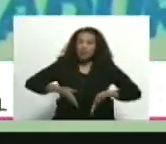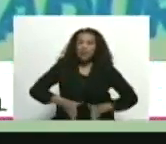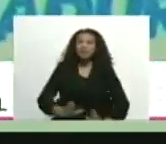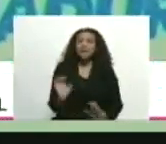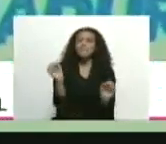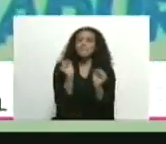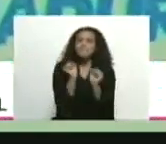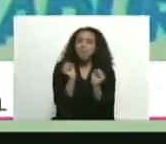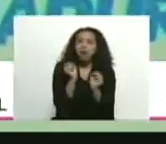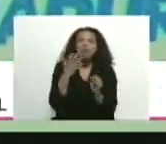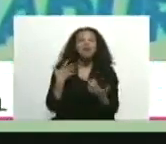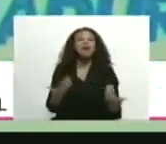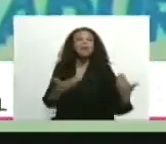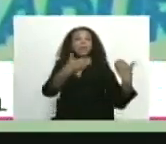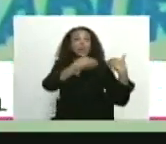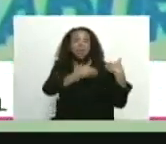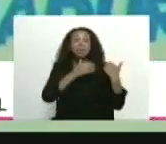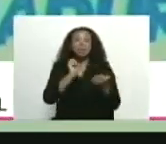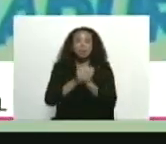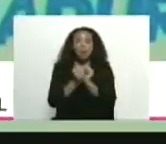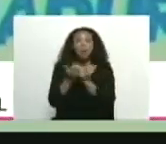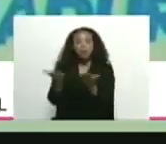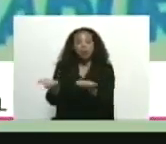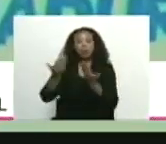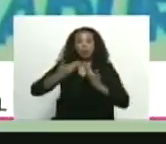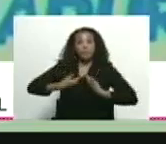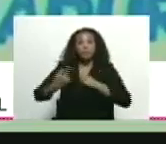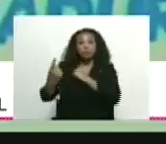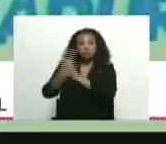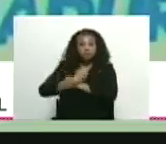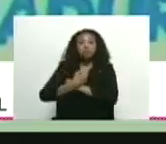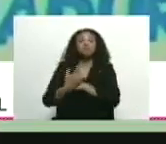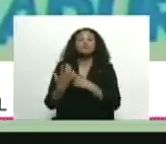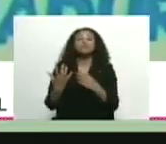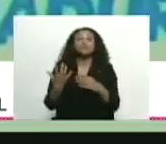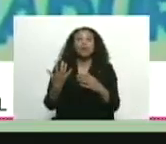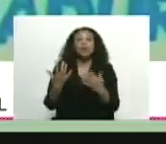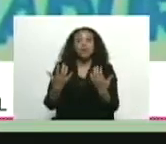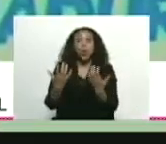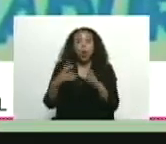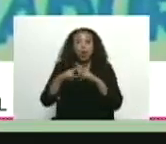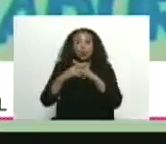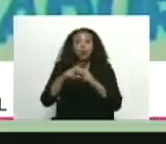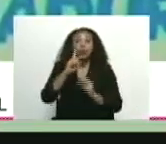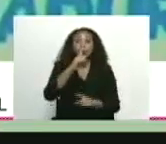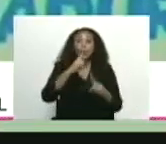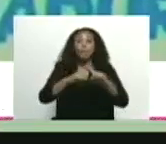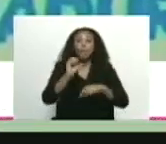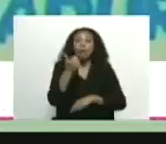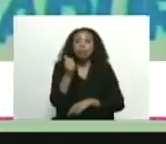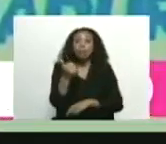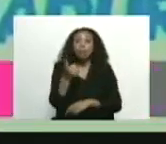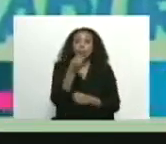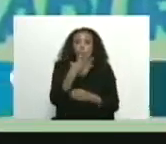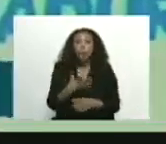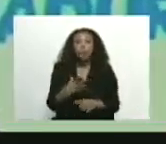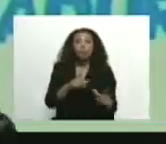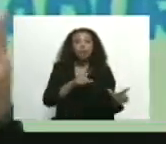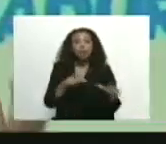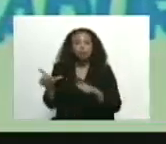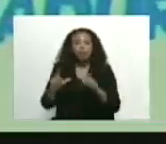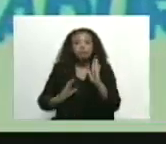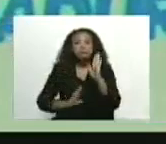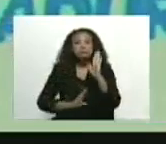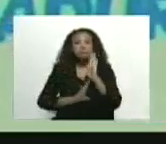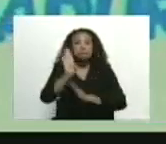en esta responsabilidad en la juventud y el deporte, usted, a través de esta extraordinaria herramienta del 1x10... haya